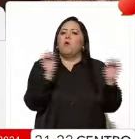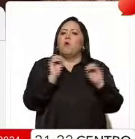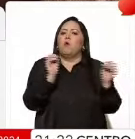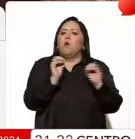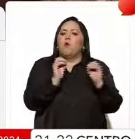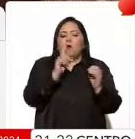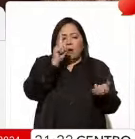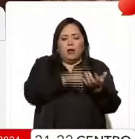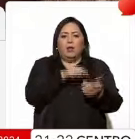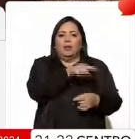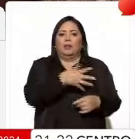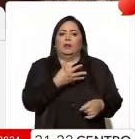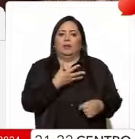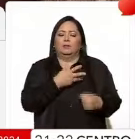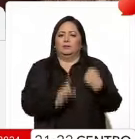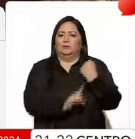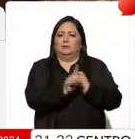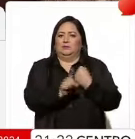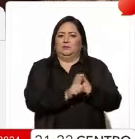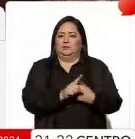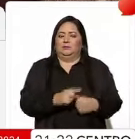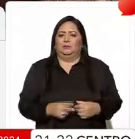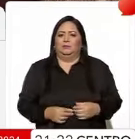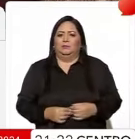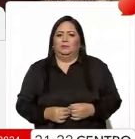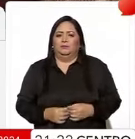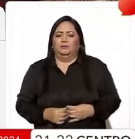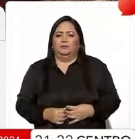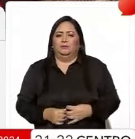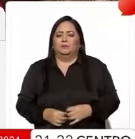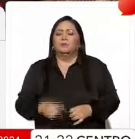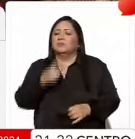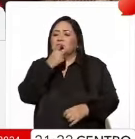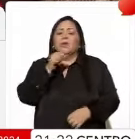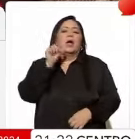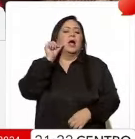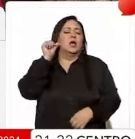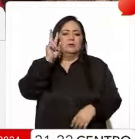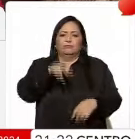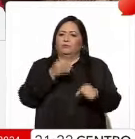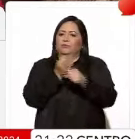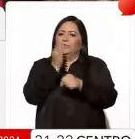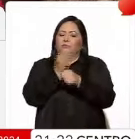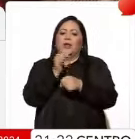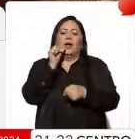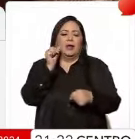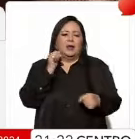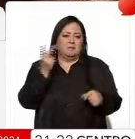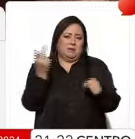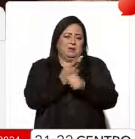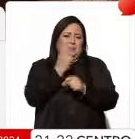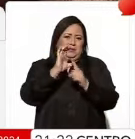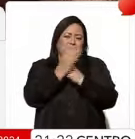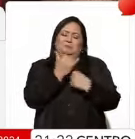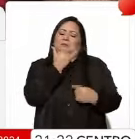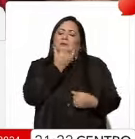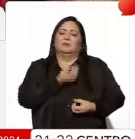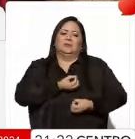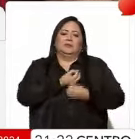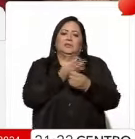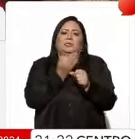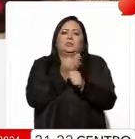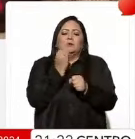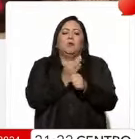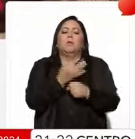de la existencia de estos problemas en específico. Sí, ayer fue muy chistoso lo que pasó en comisiones, perdóname la expresión de